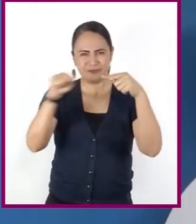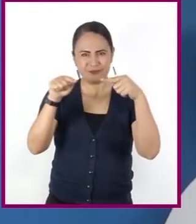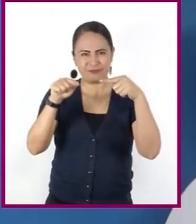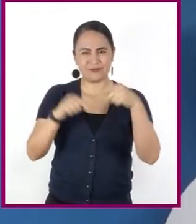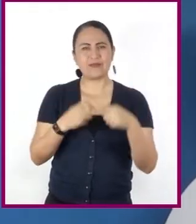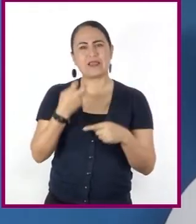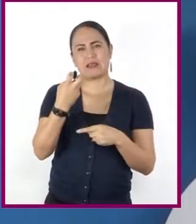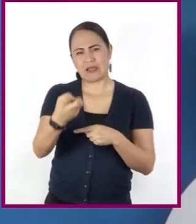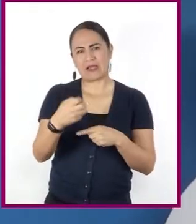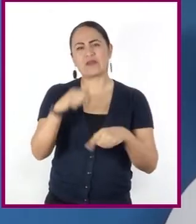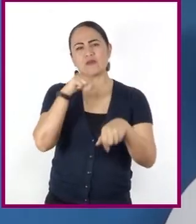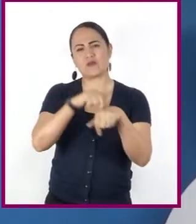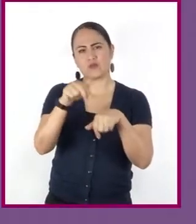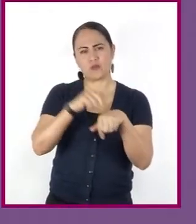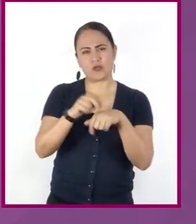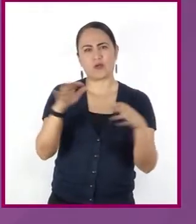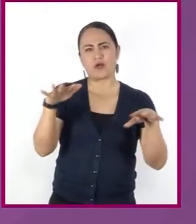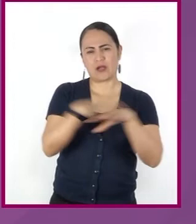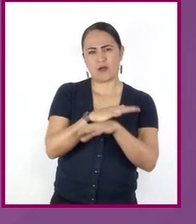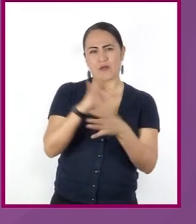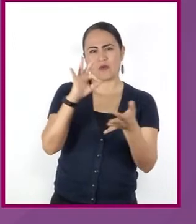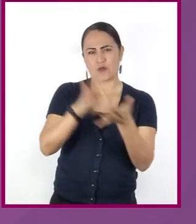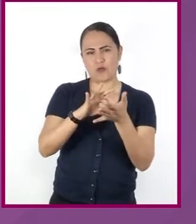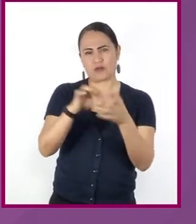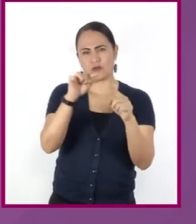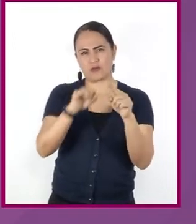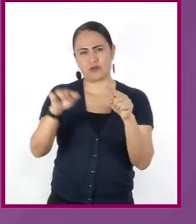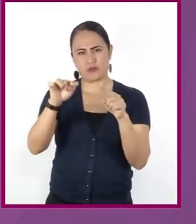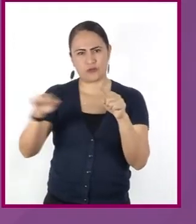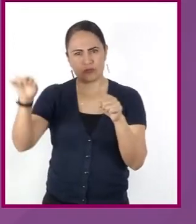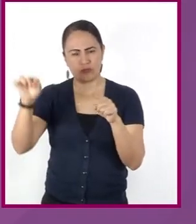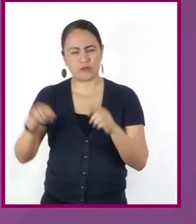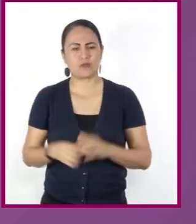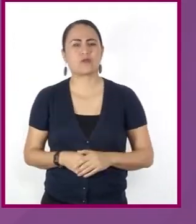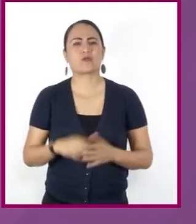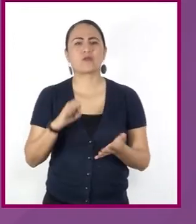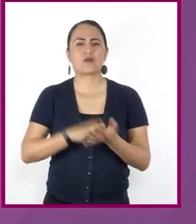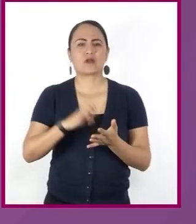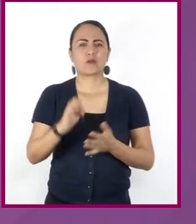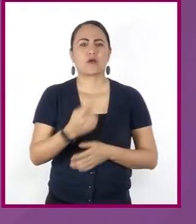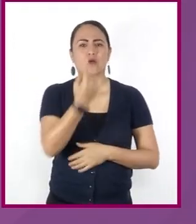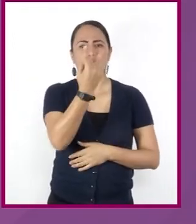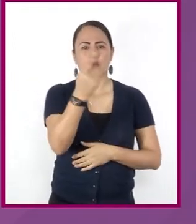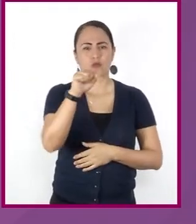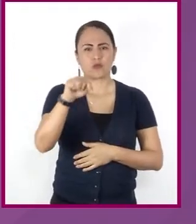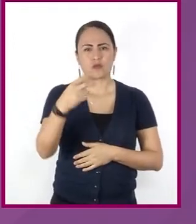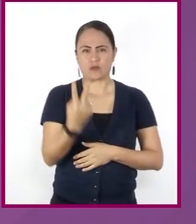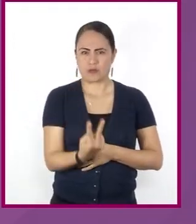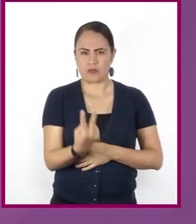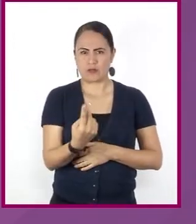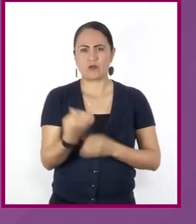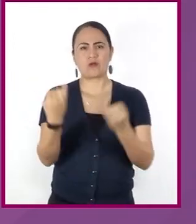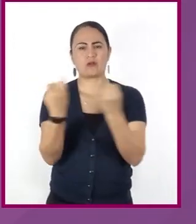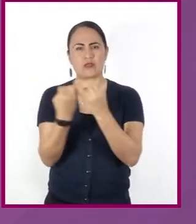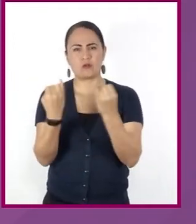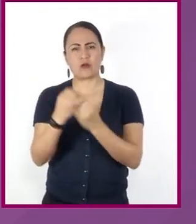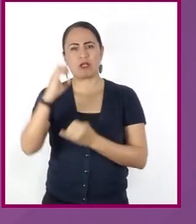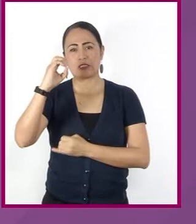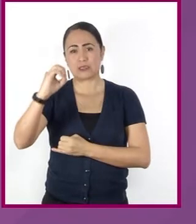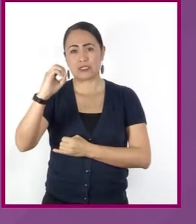fracciones a números decimales. Por ejemplo, 1/2 es igual a